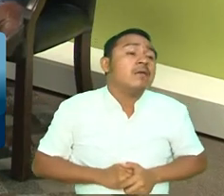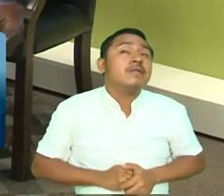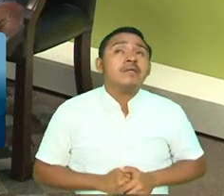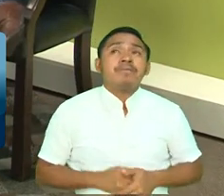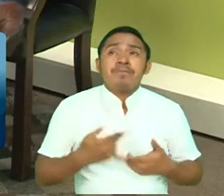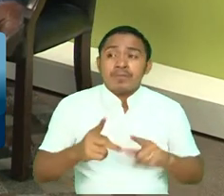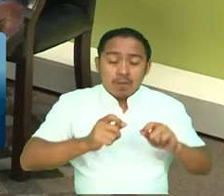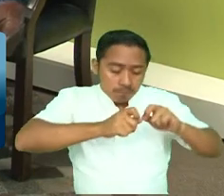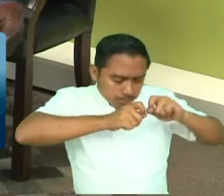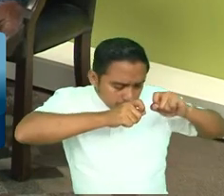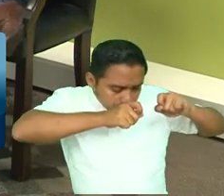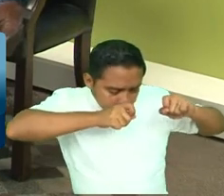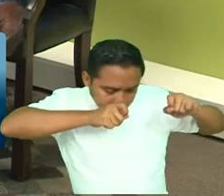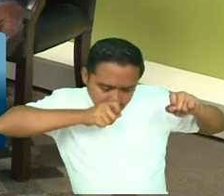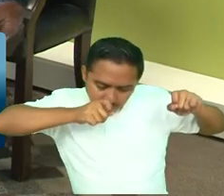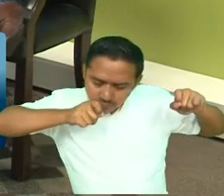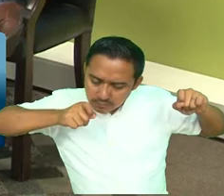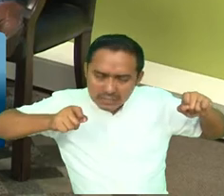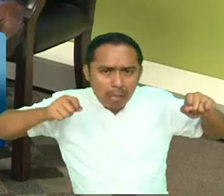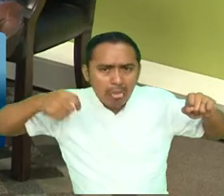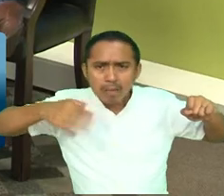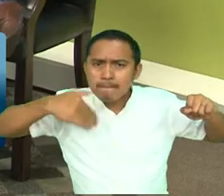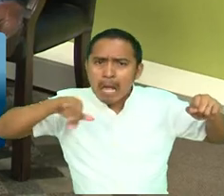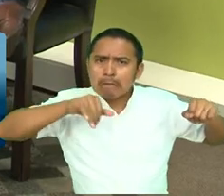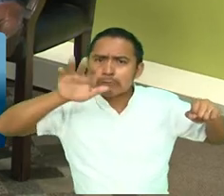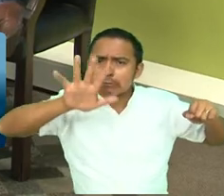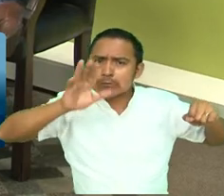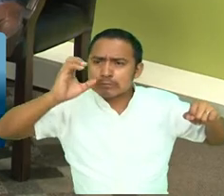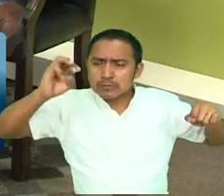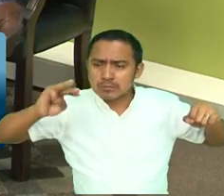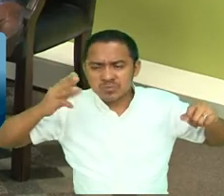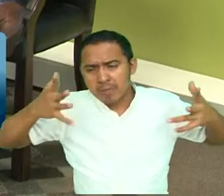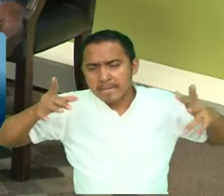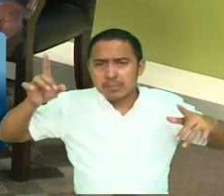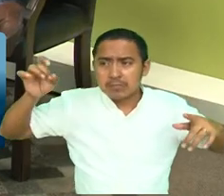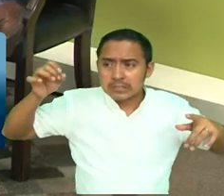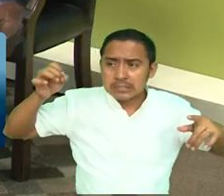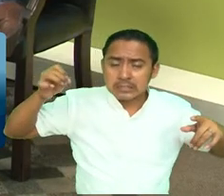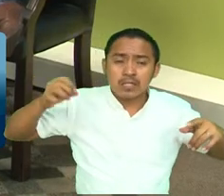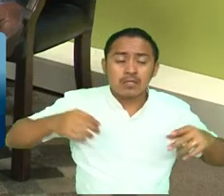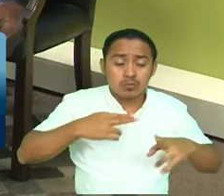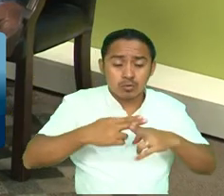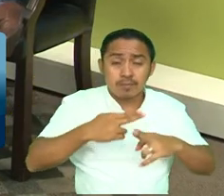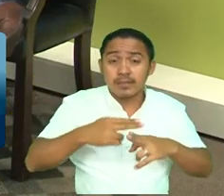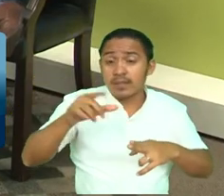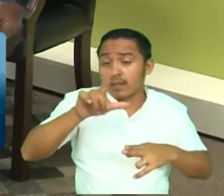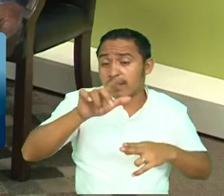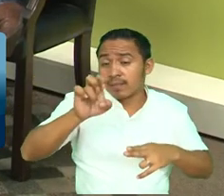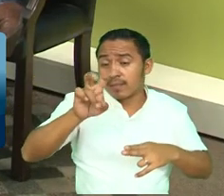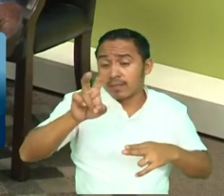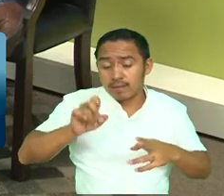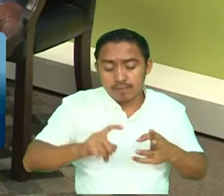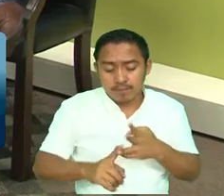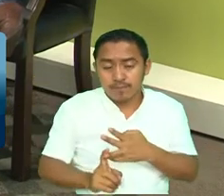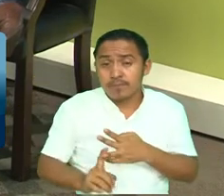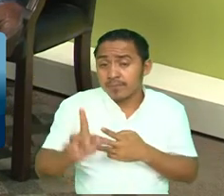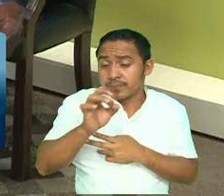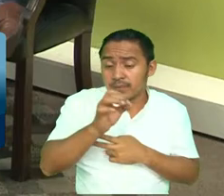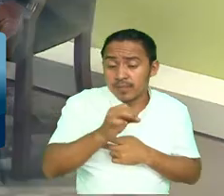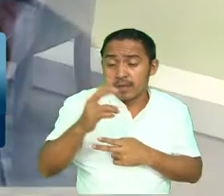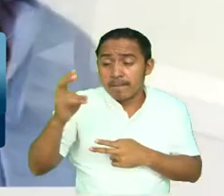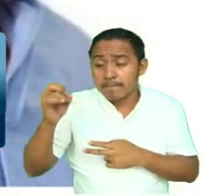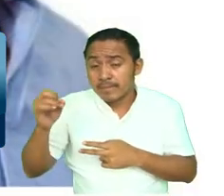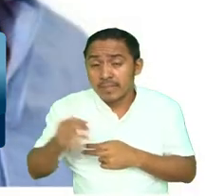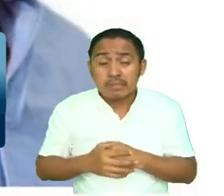va midiendo más de 5 centímetros, ya de 5 a 10 la vemos leve. De 10 a 20 centímetros es una sudoración